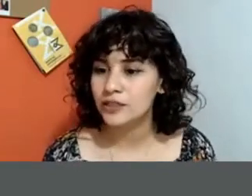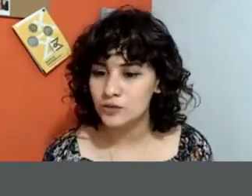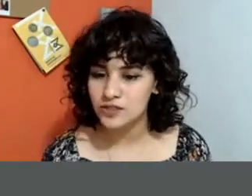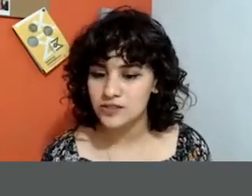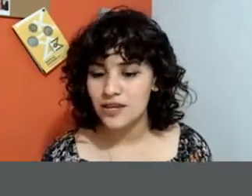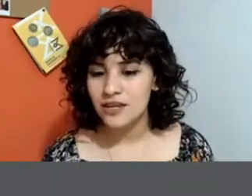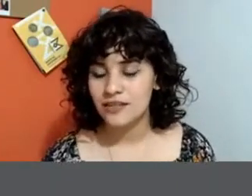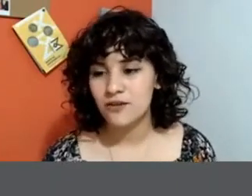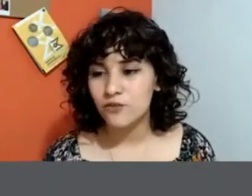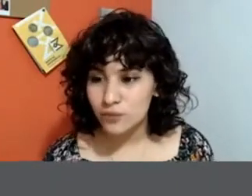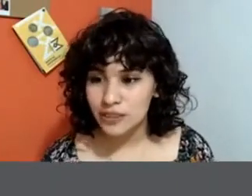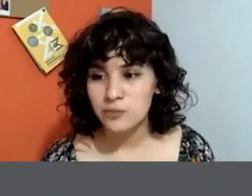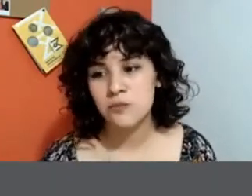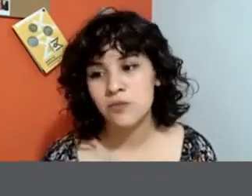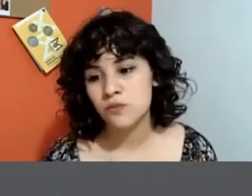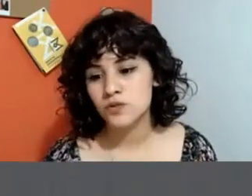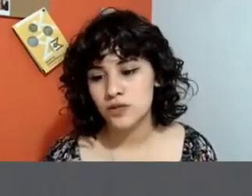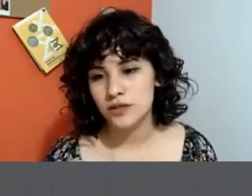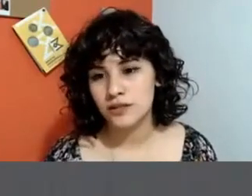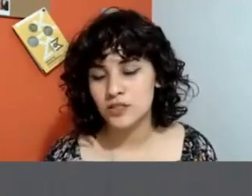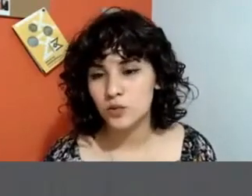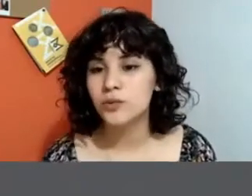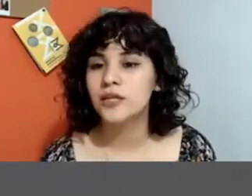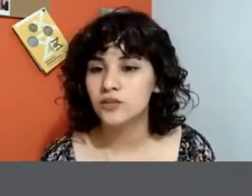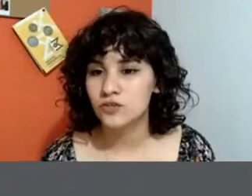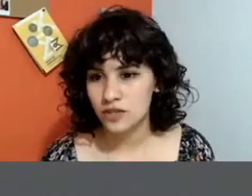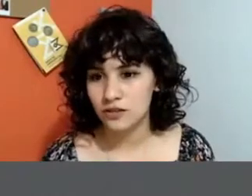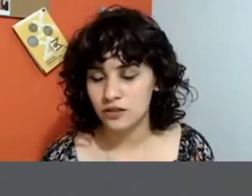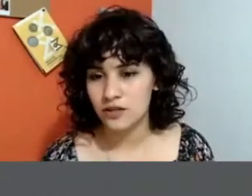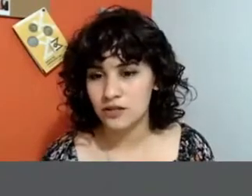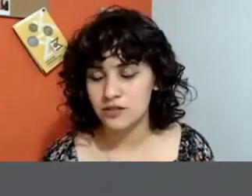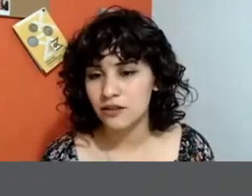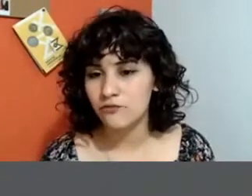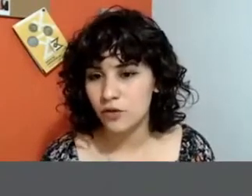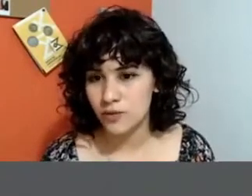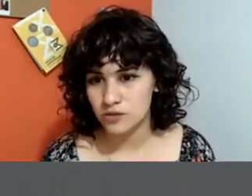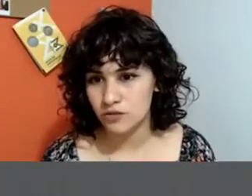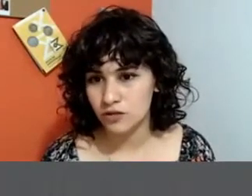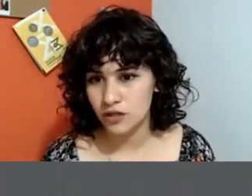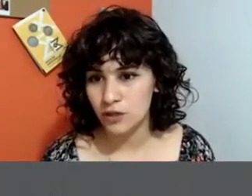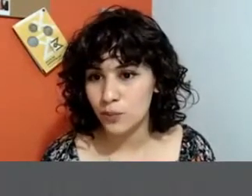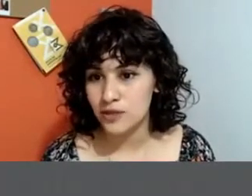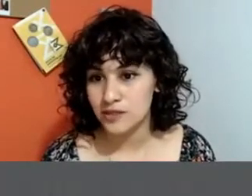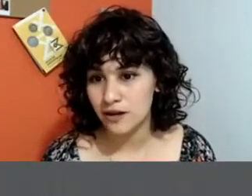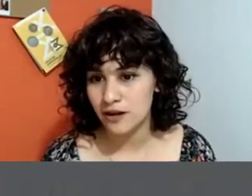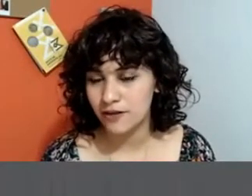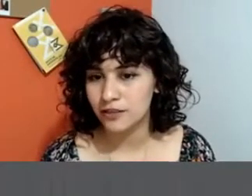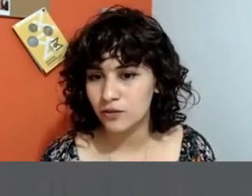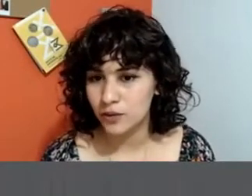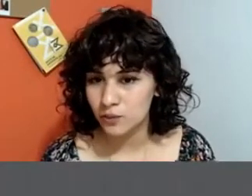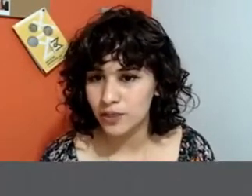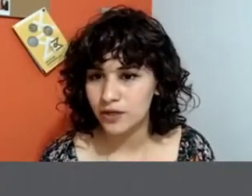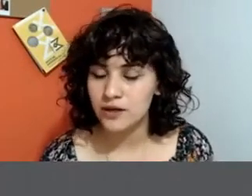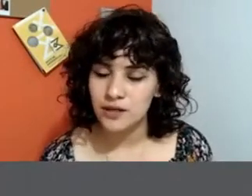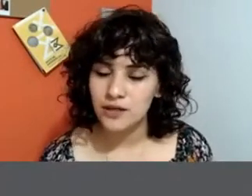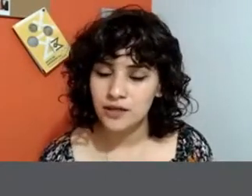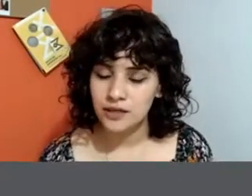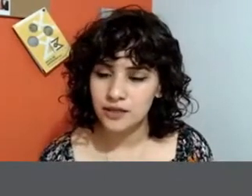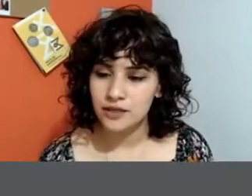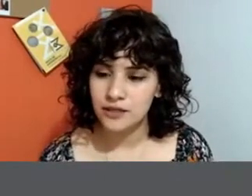origen. Entonces, de esa forma también vamos descubriendo cierta información que puede ser relevante luego